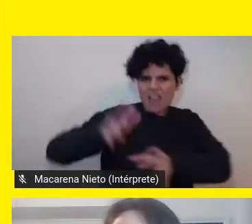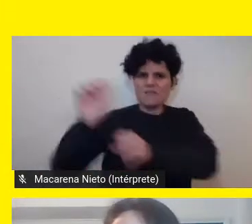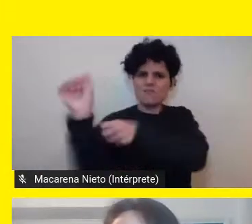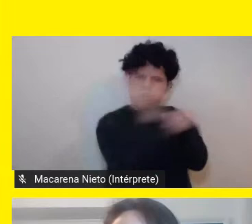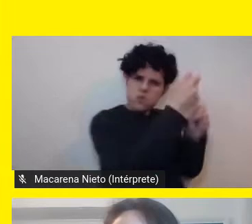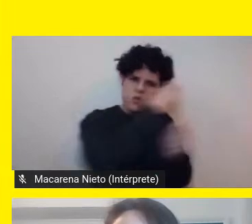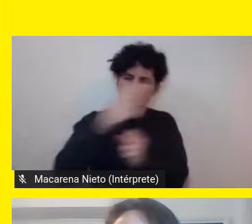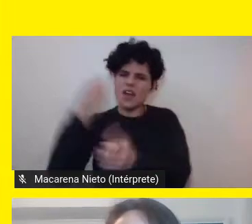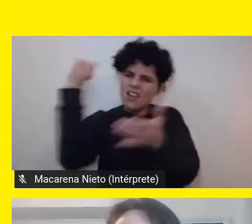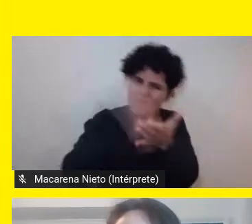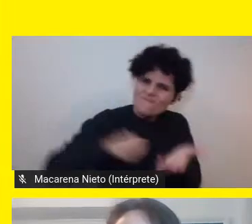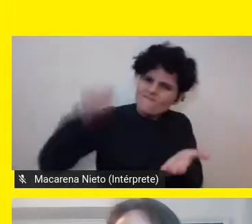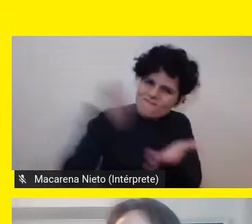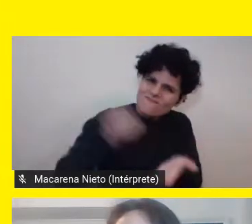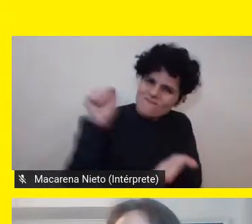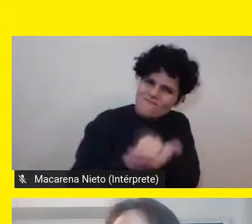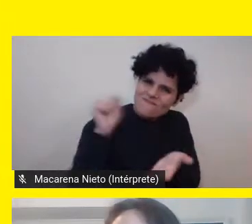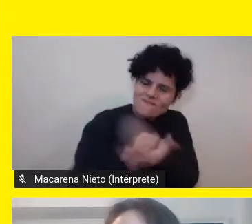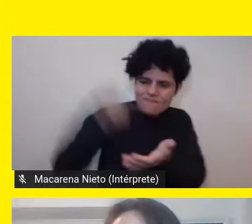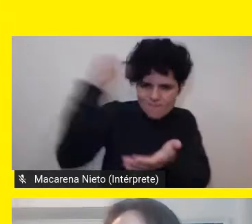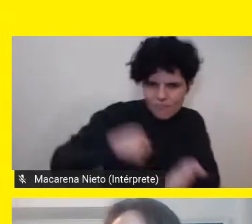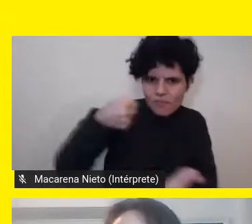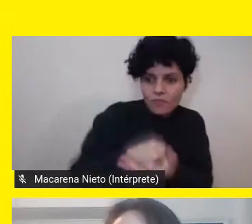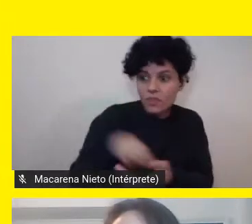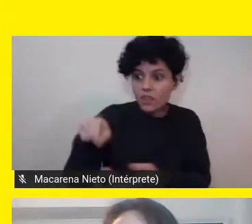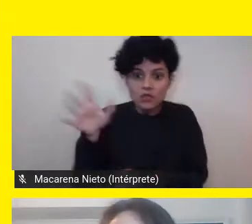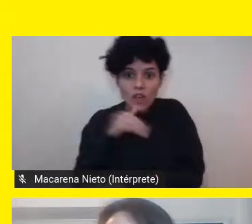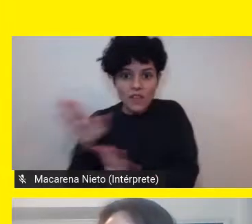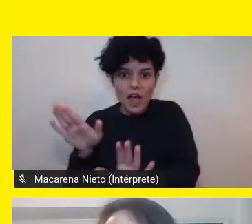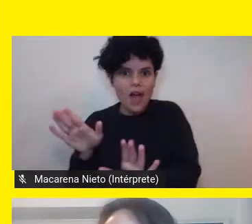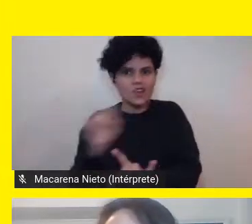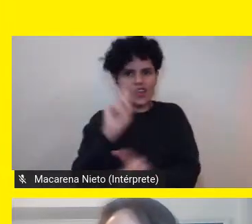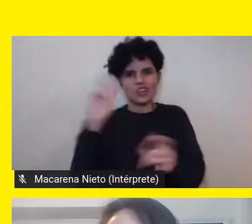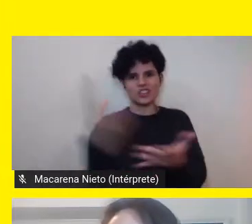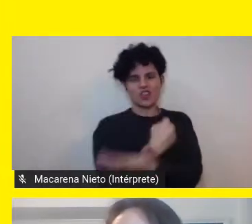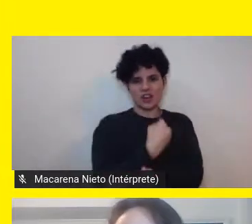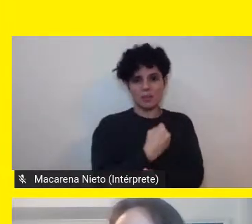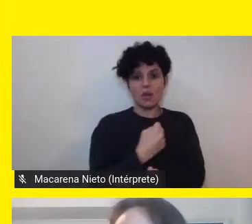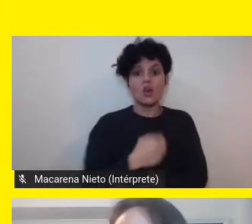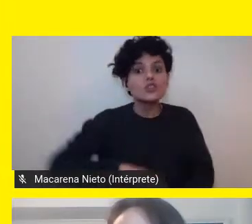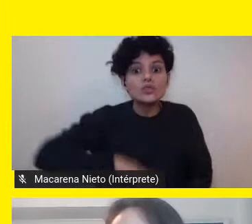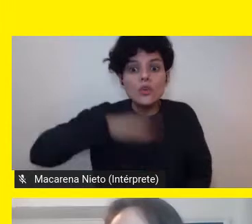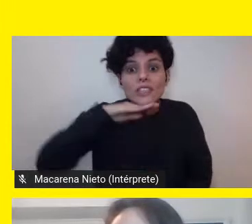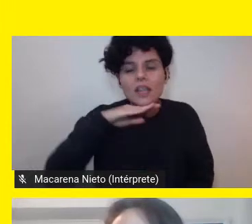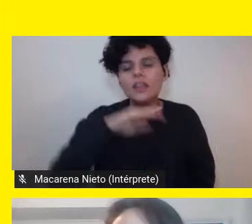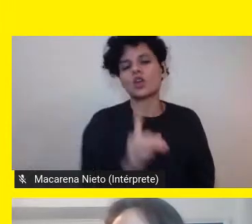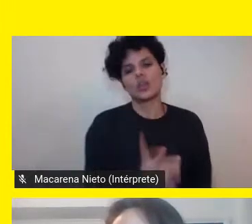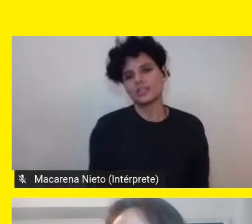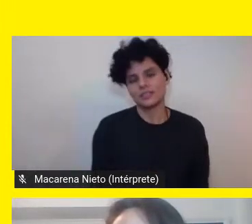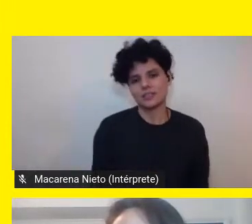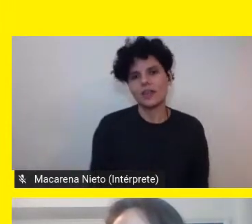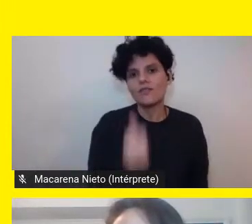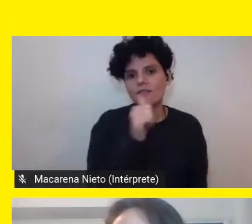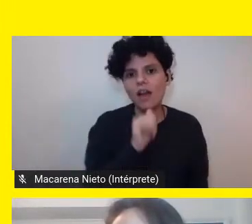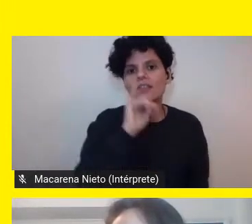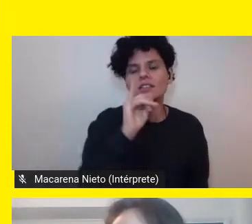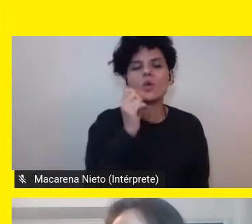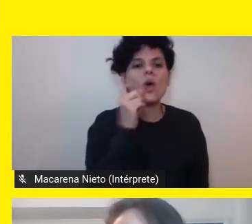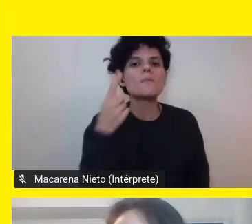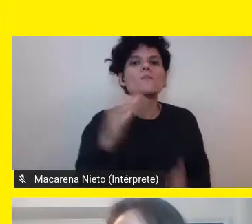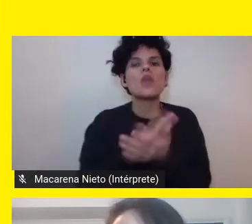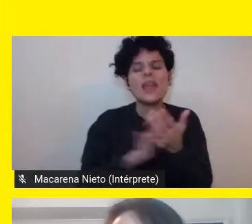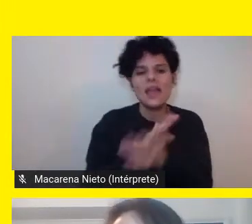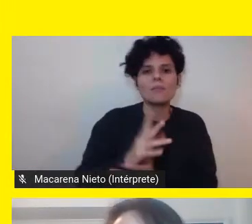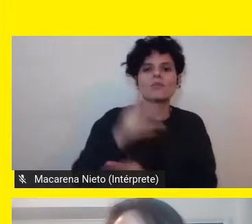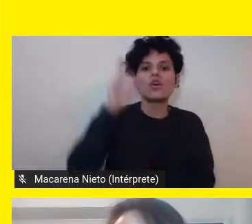sido posible. ¿Es suficiente? No, no es suficiente. Todavía queda pendiente la discusión respecto de los pueblos